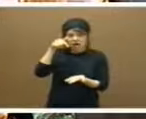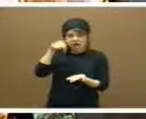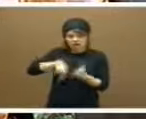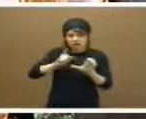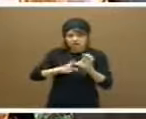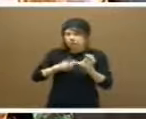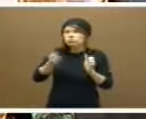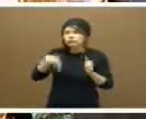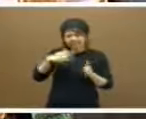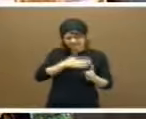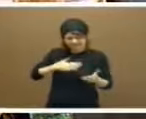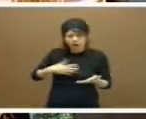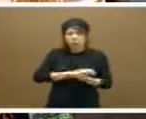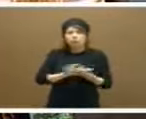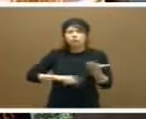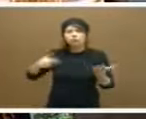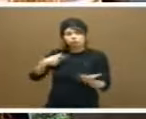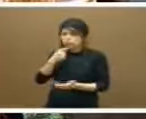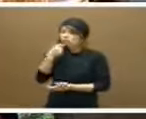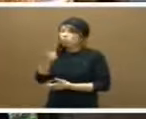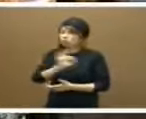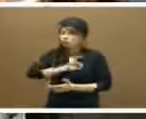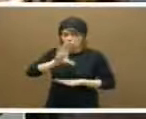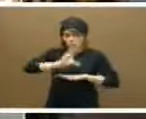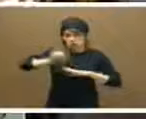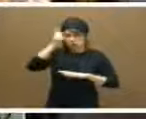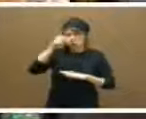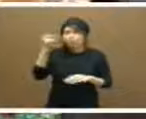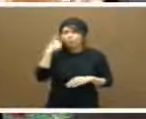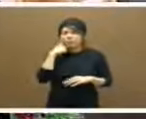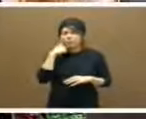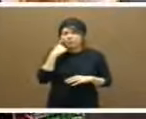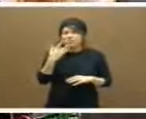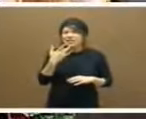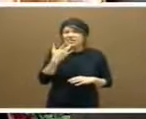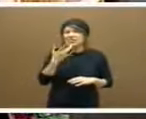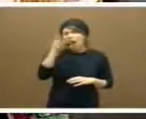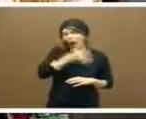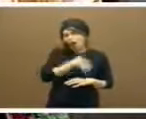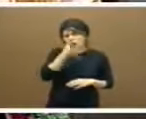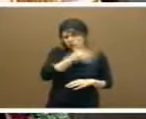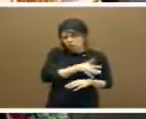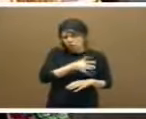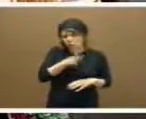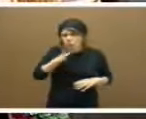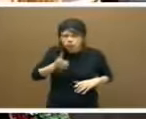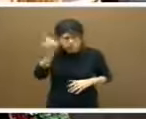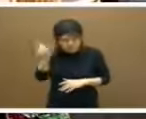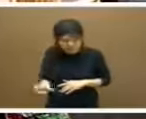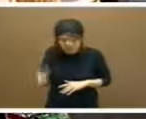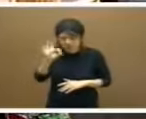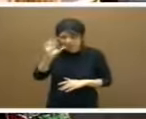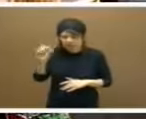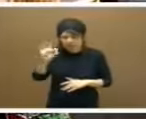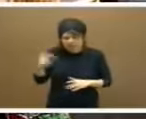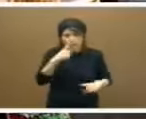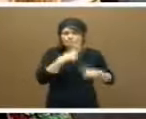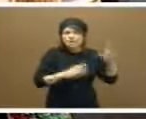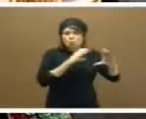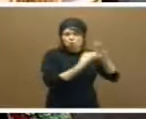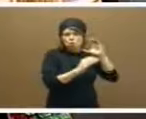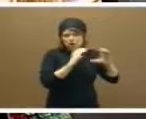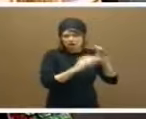quiere un informe. Desde aquí se lo digo, señor consejero. Mire, si las acusaciones que se hicieron por alguien del SES a un medio de